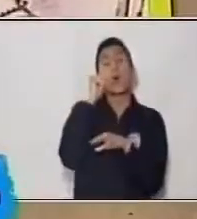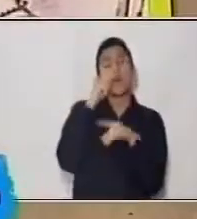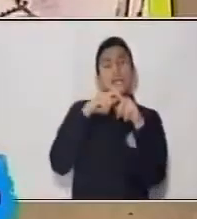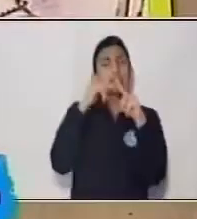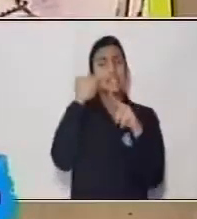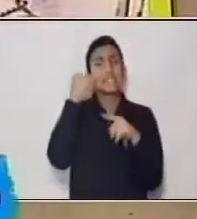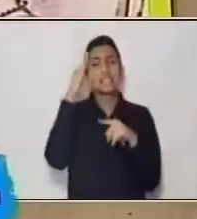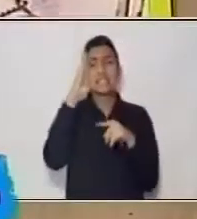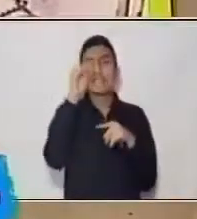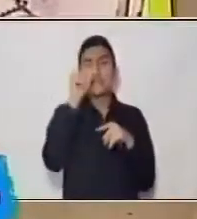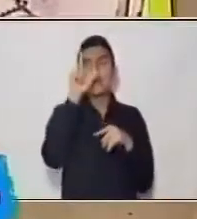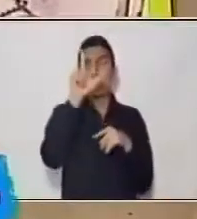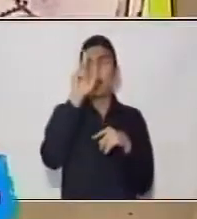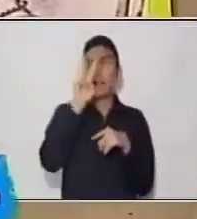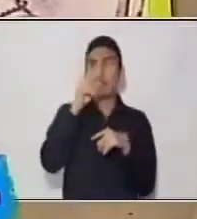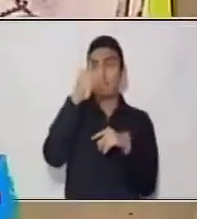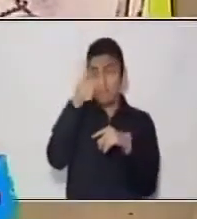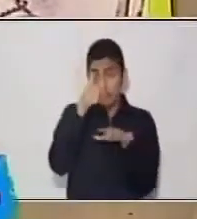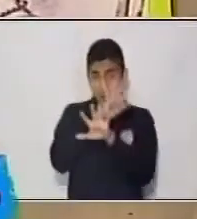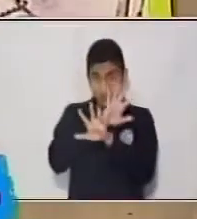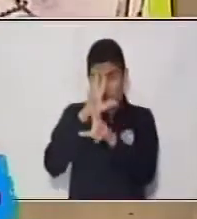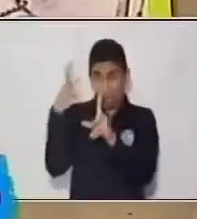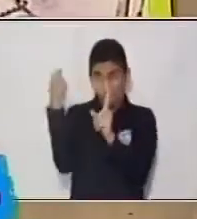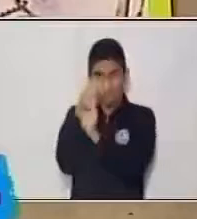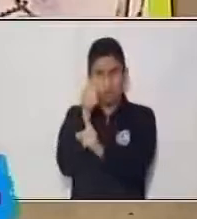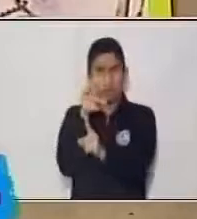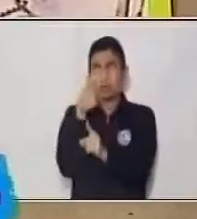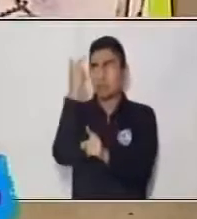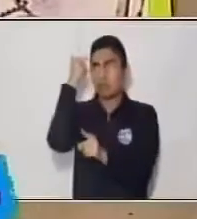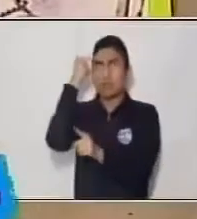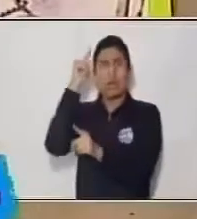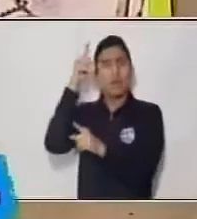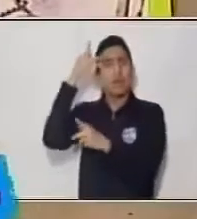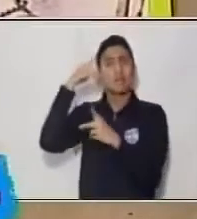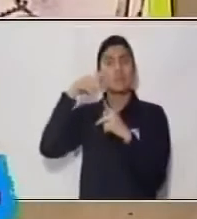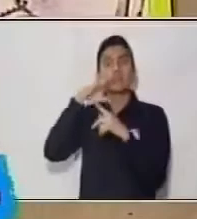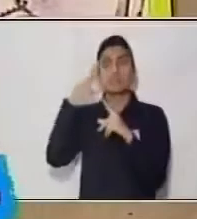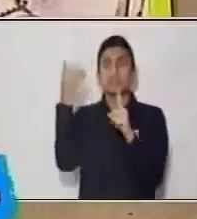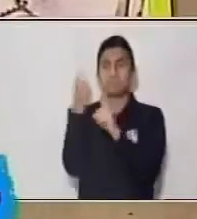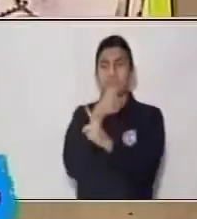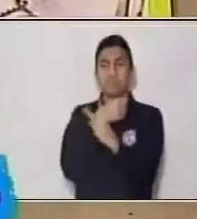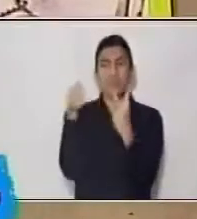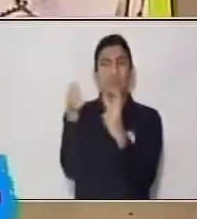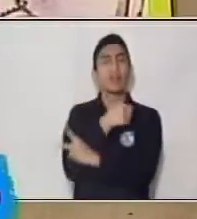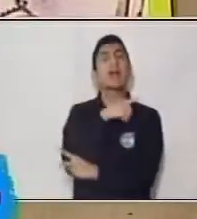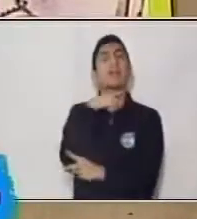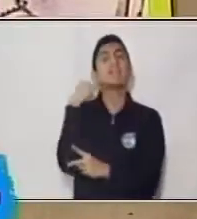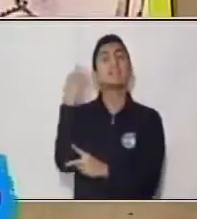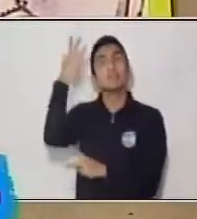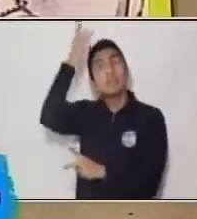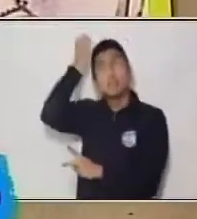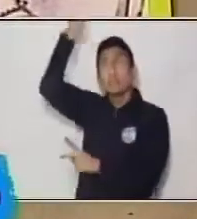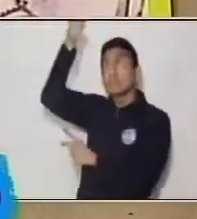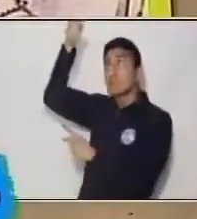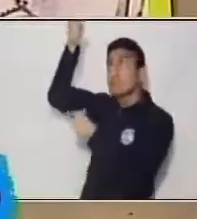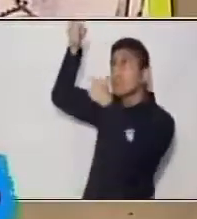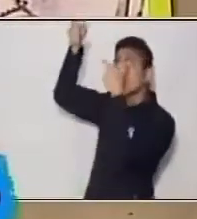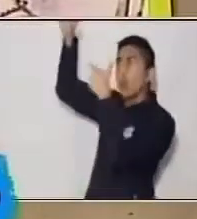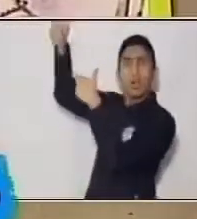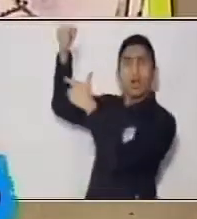habían derrotado y los habían matado y habían colgado ahí sus cabezas. Entonces ellos,